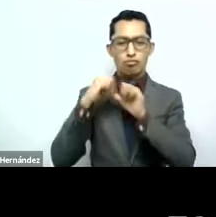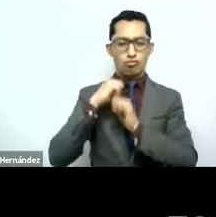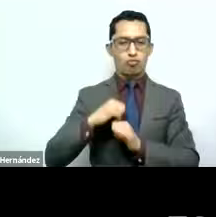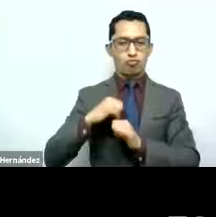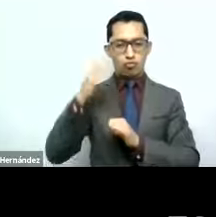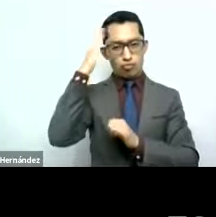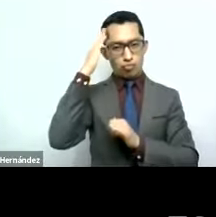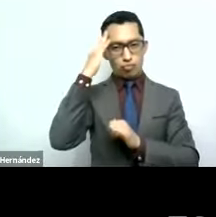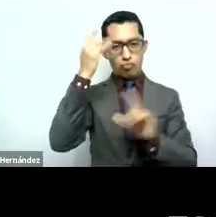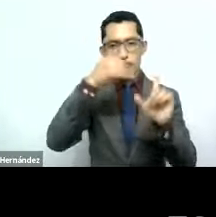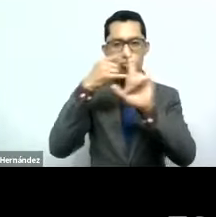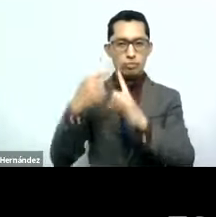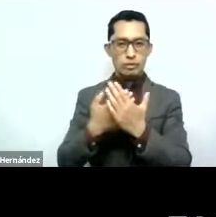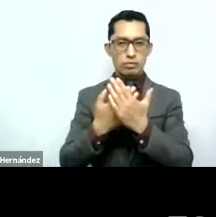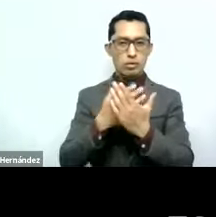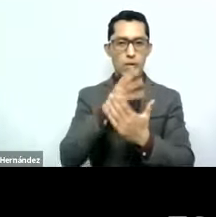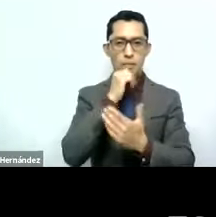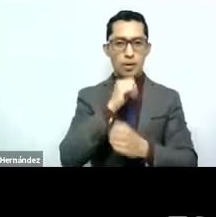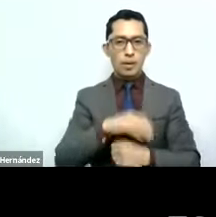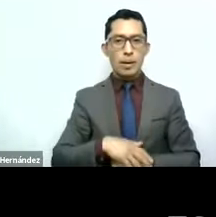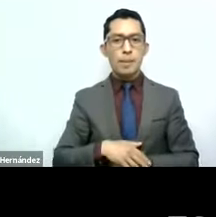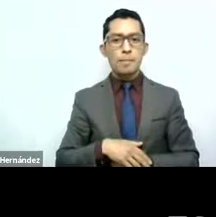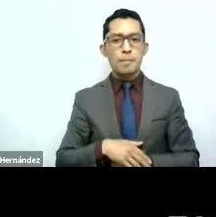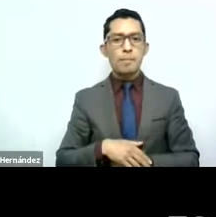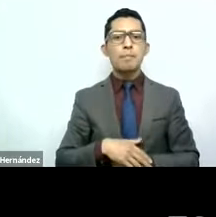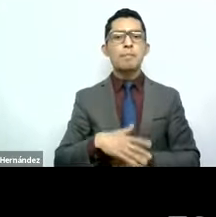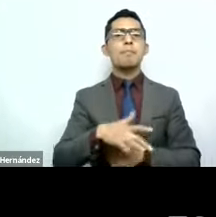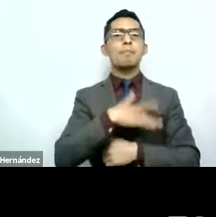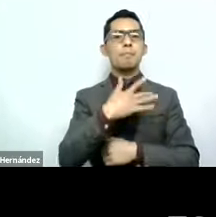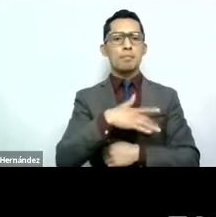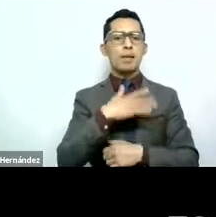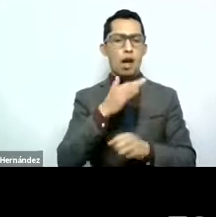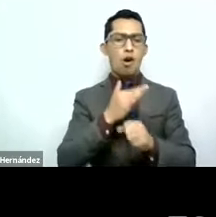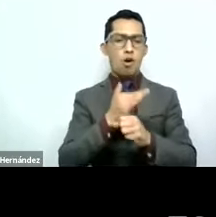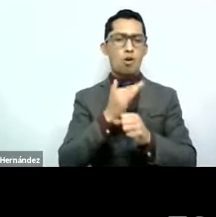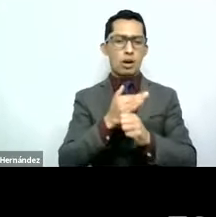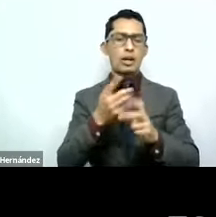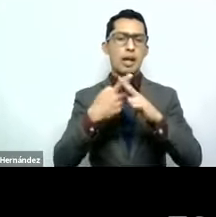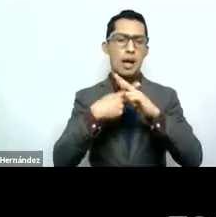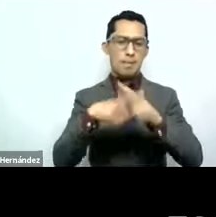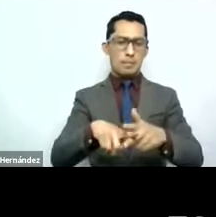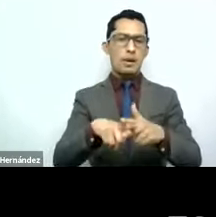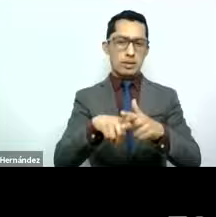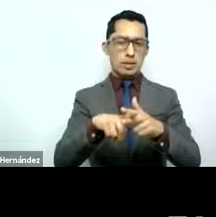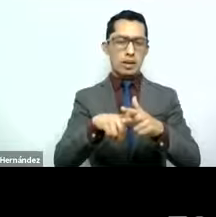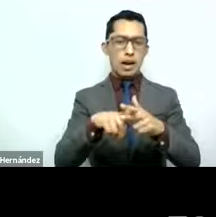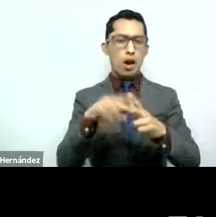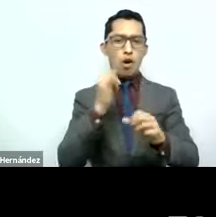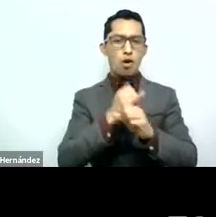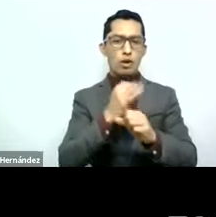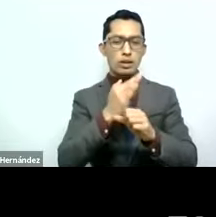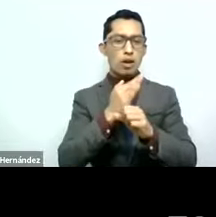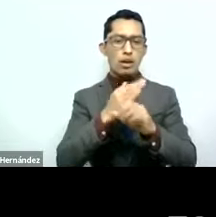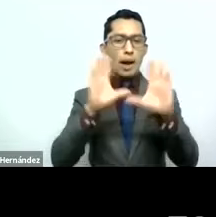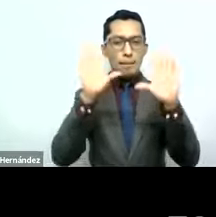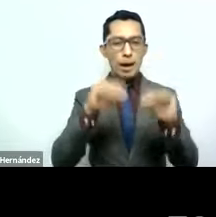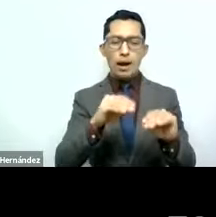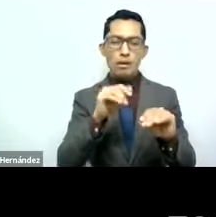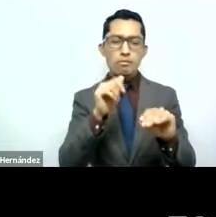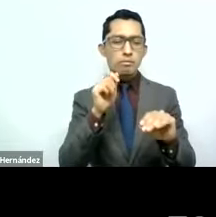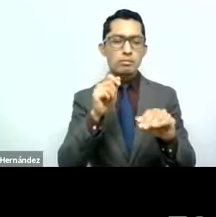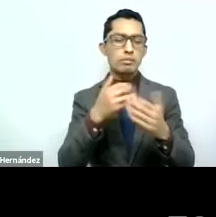Ok. ¿Te parece si empezamos así, sin la imagen? Y ahorita veo... Muchísimas